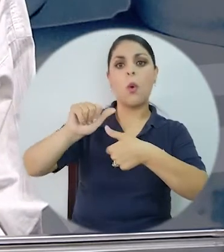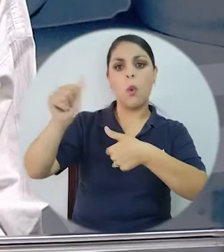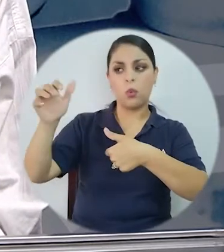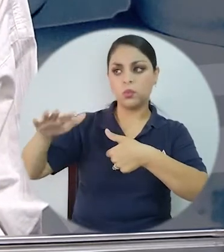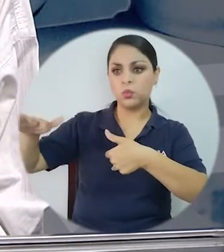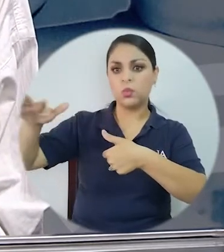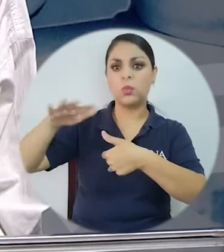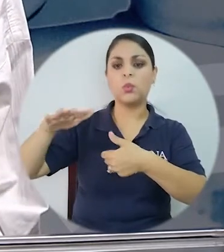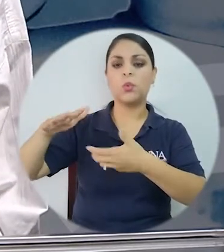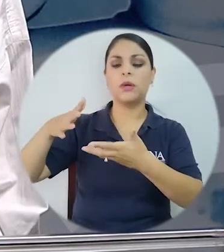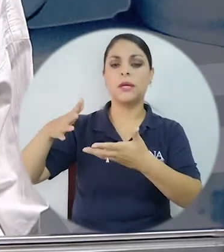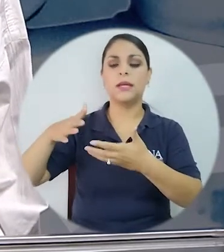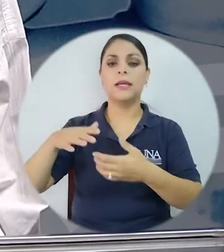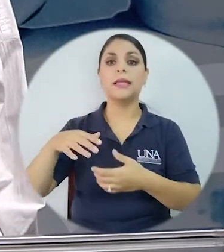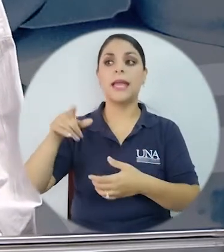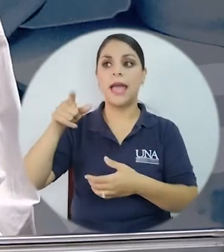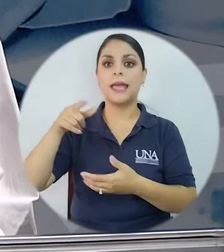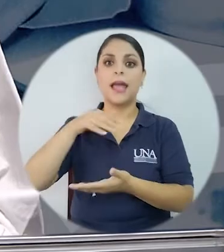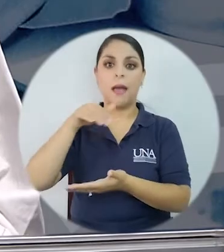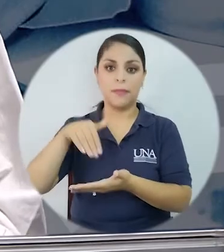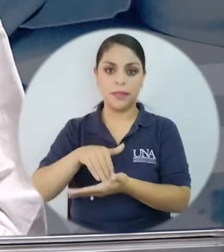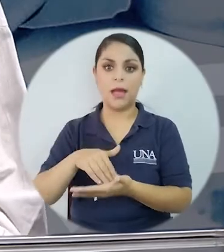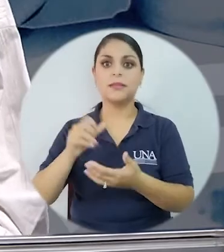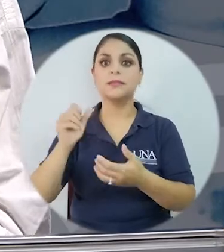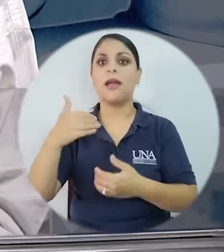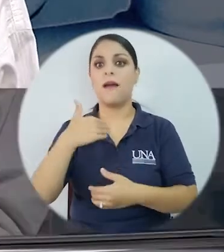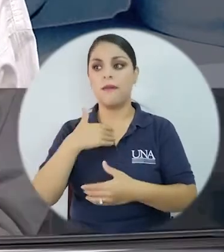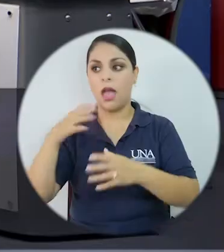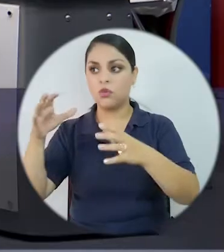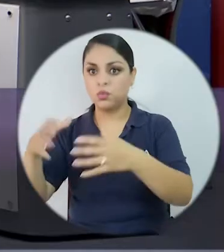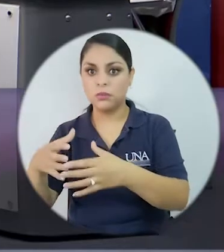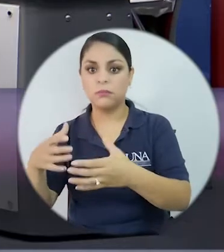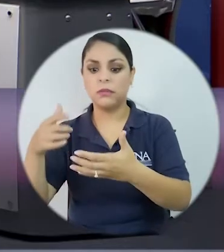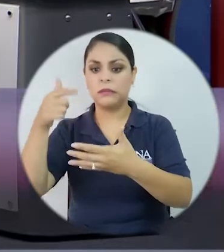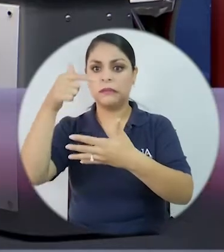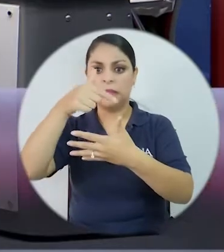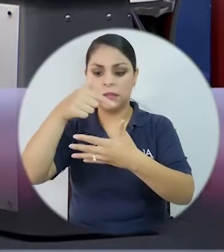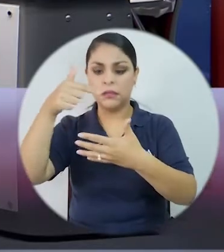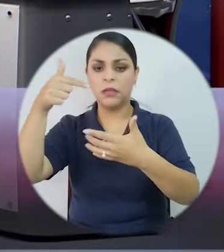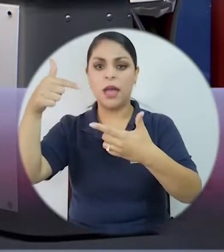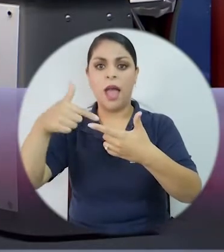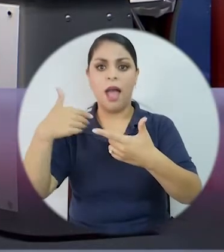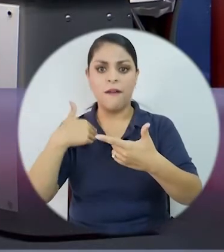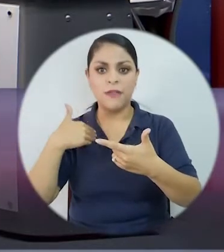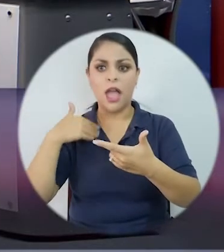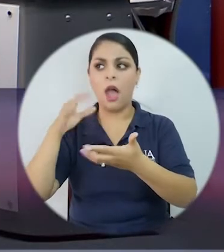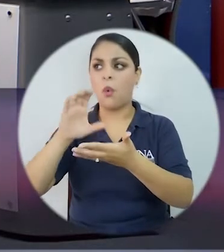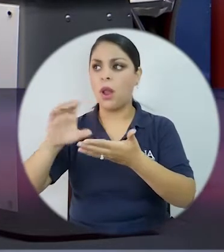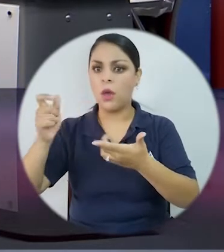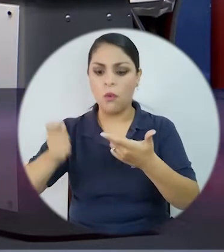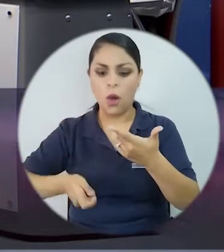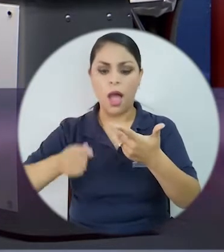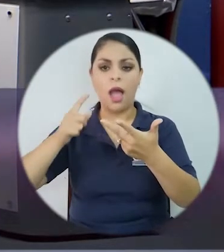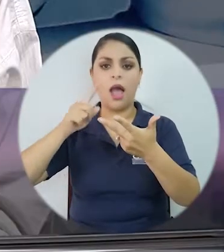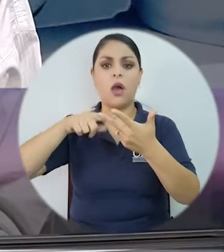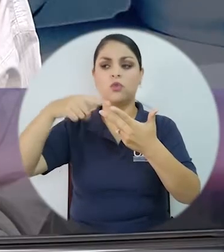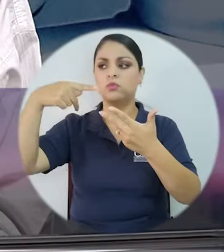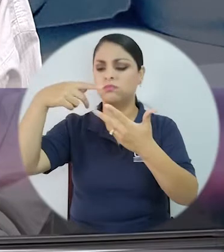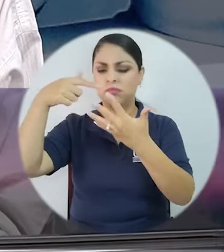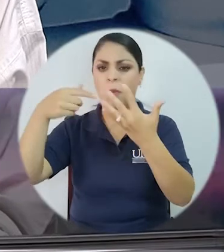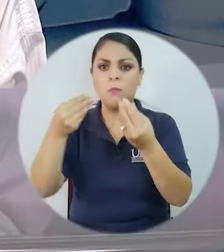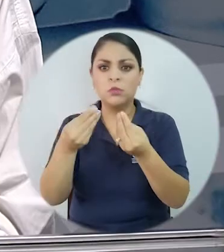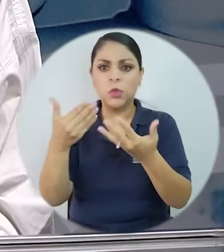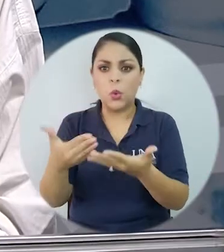tuvo audiencia, tuvo universidad, ayuntamiento, consulado, protomedicato, colegio de